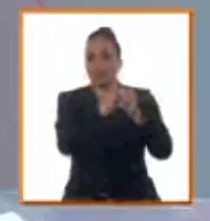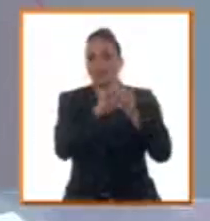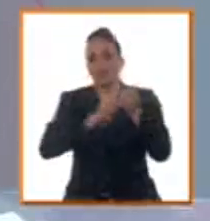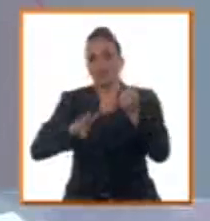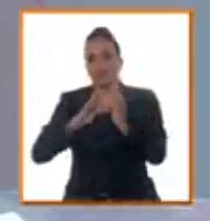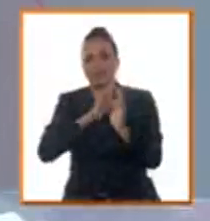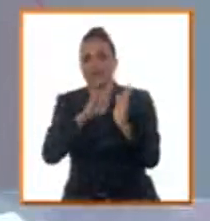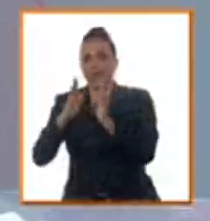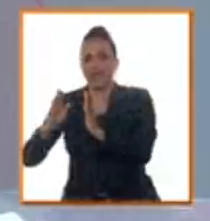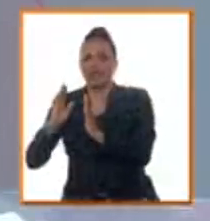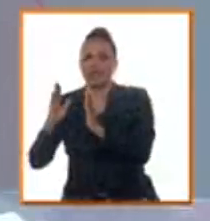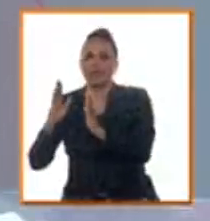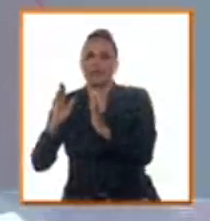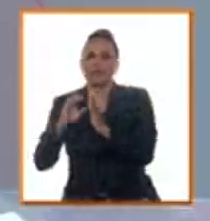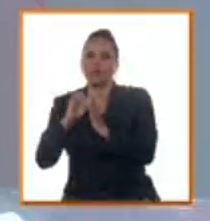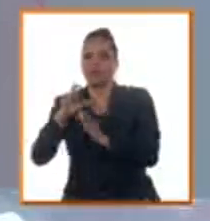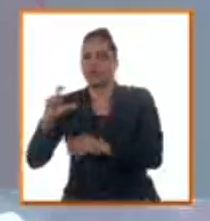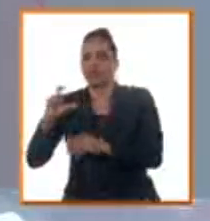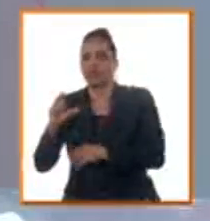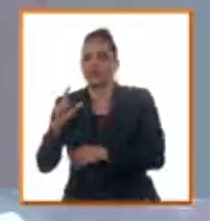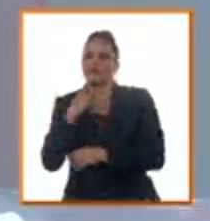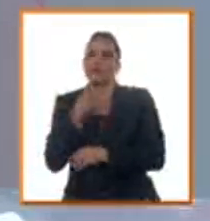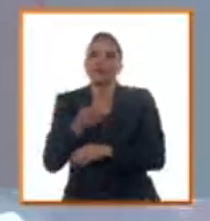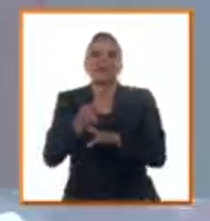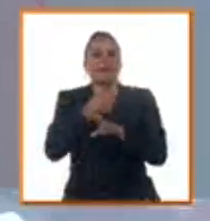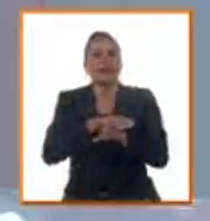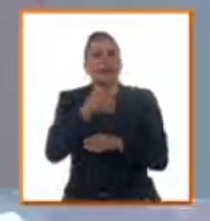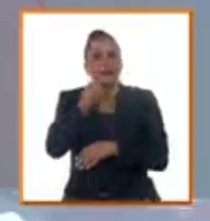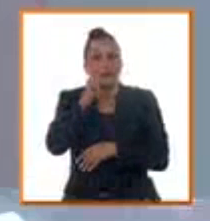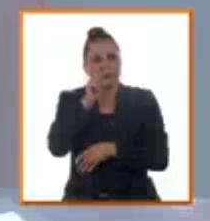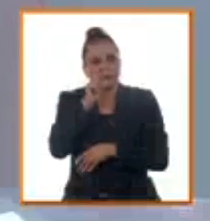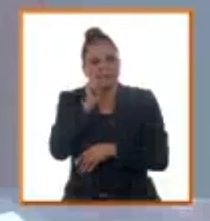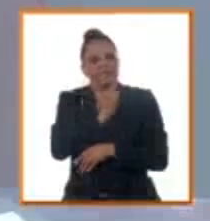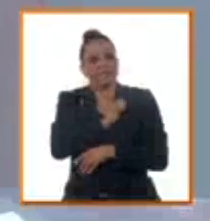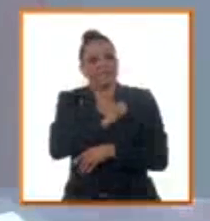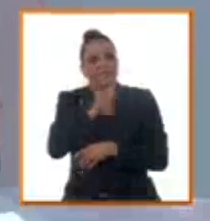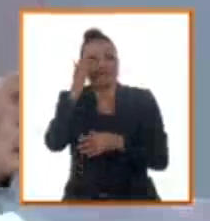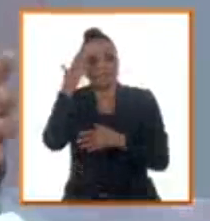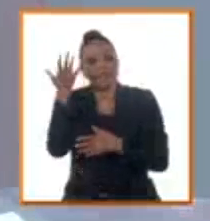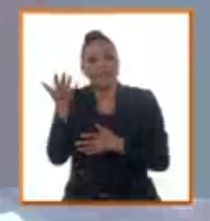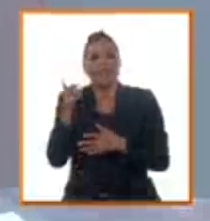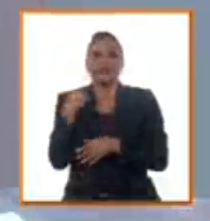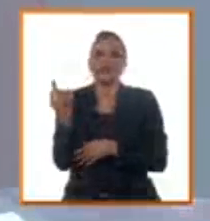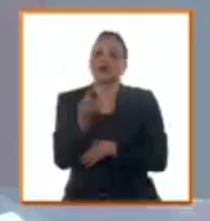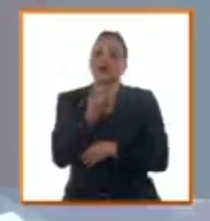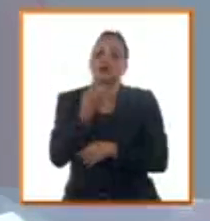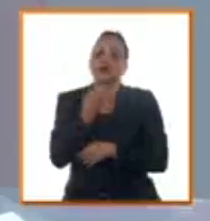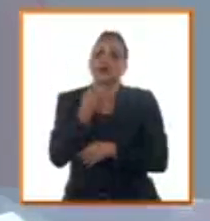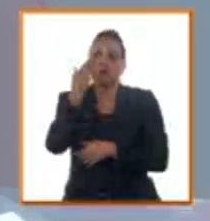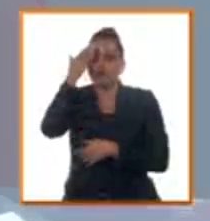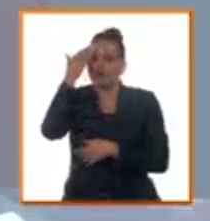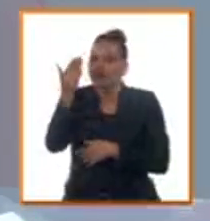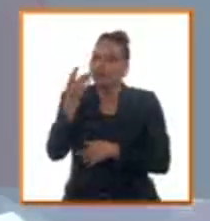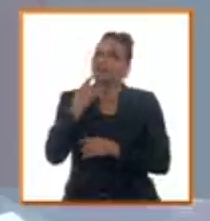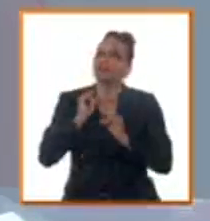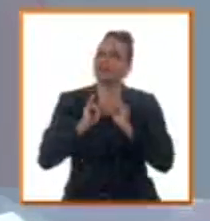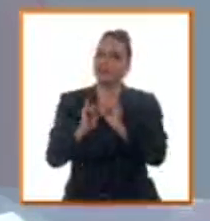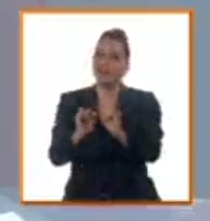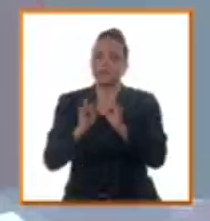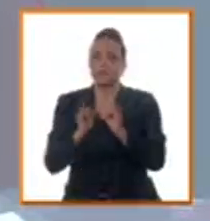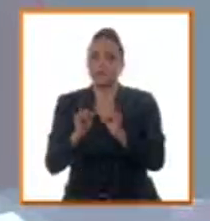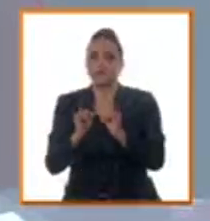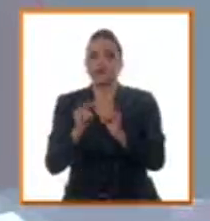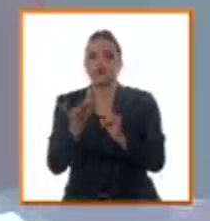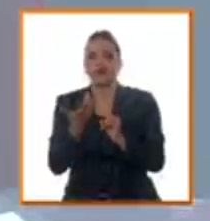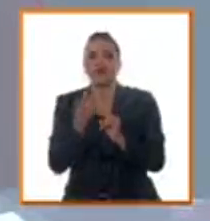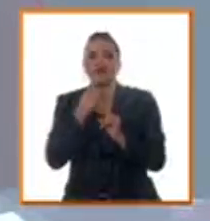quería terminar al LIN sin bueno, reiterar el agradecimiento a la mesa por habernos dado la posibilidad de informar con este tiempo los datos sobre